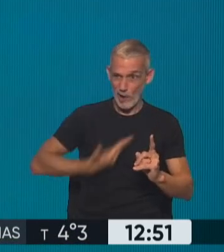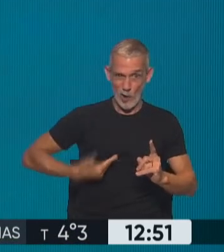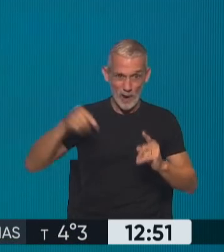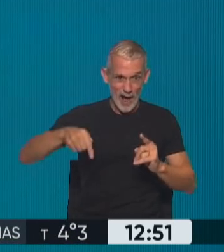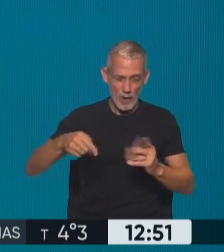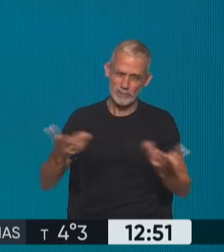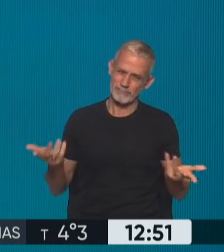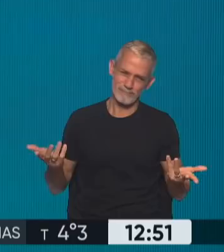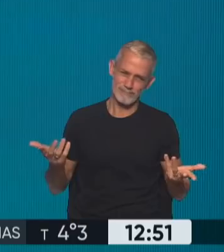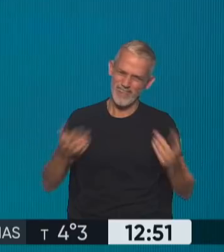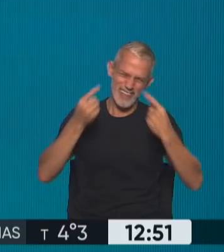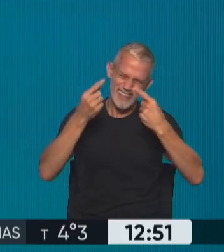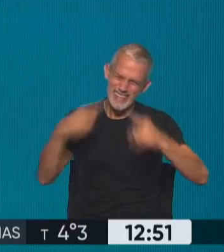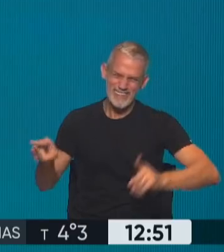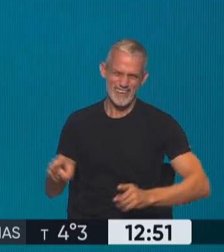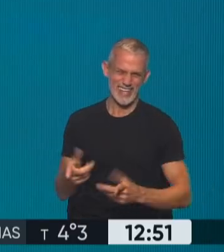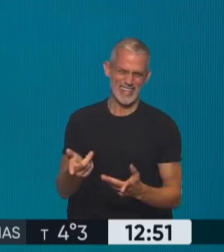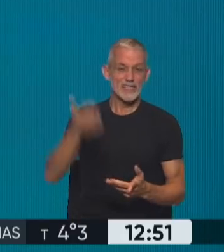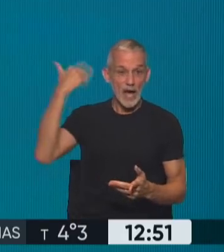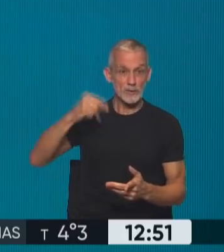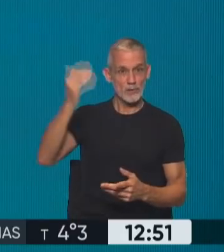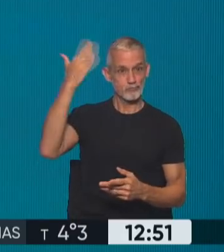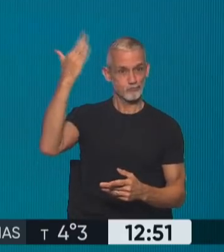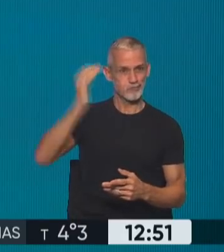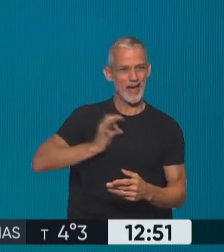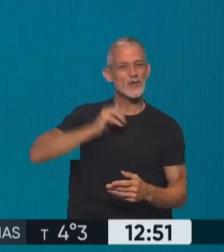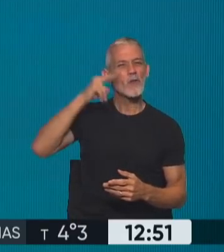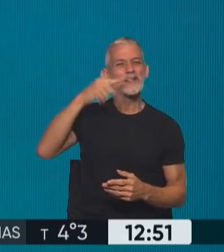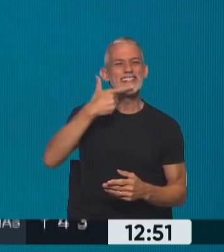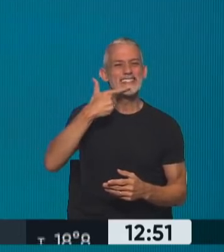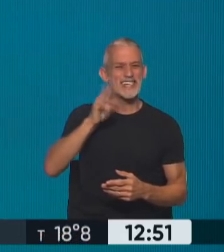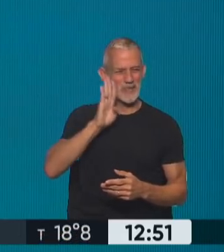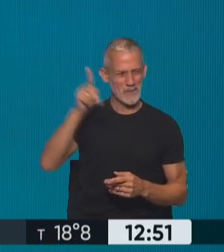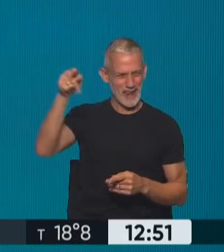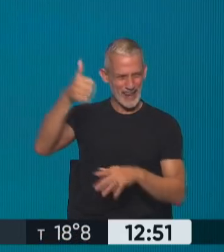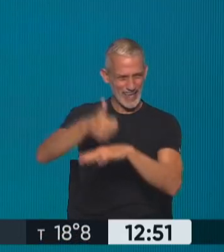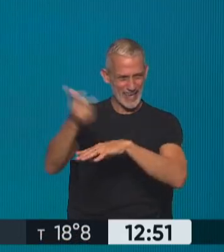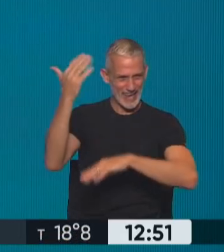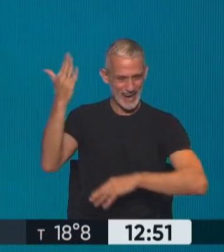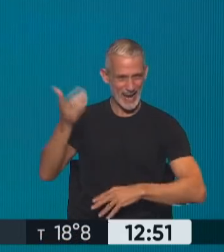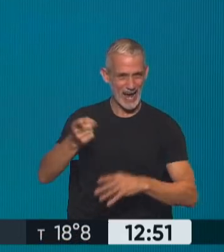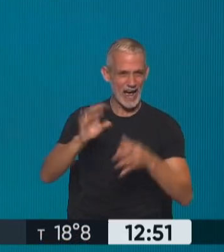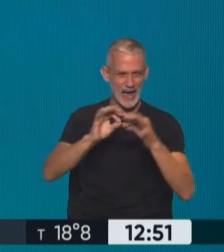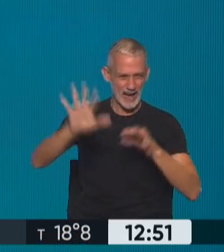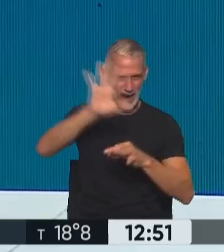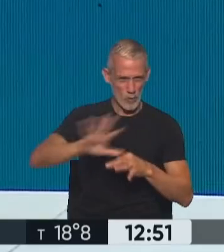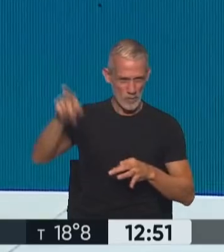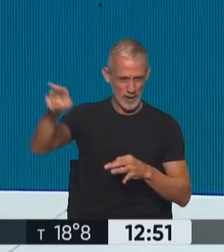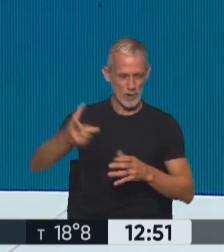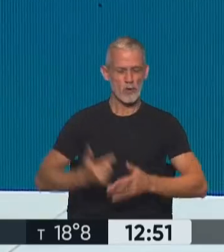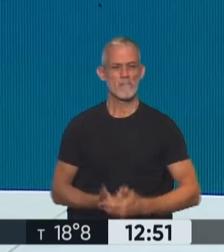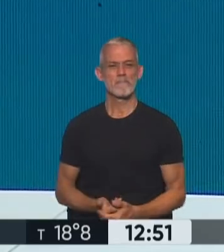mundo? Lo decíamos en aquella oportunidad, en el 2017, en el Parlamento